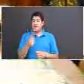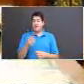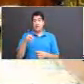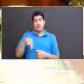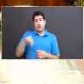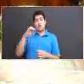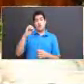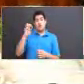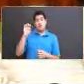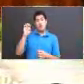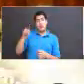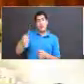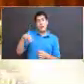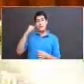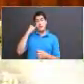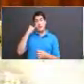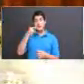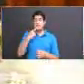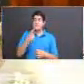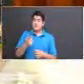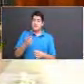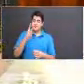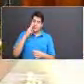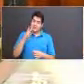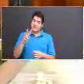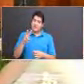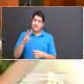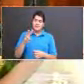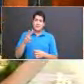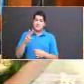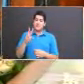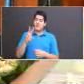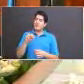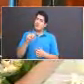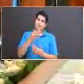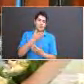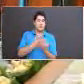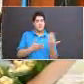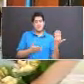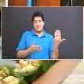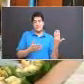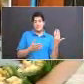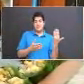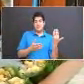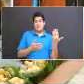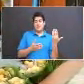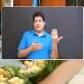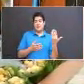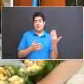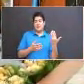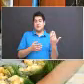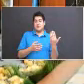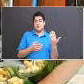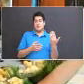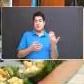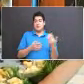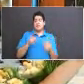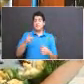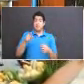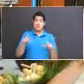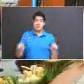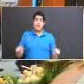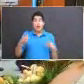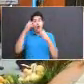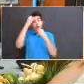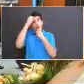mira, Elimelec, no nos vayamos. Vos te sujetás. No, hombre, mira, yo me voy a